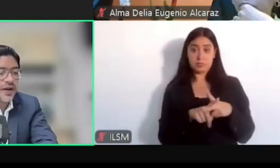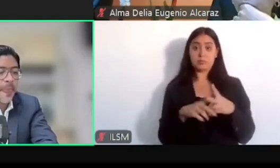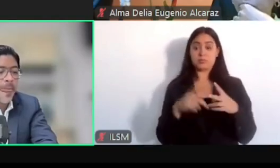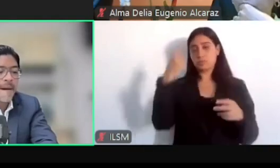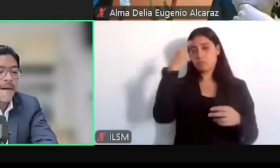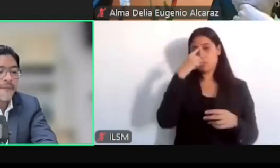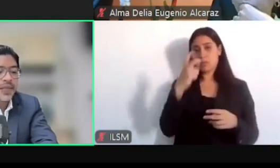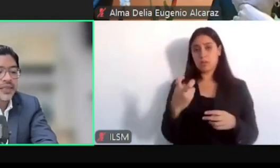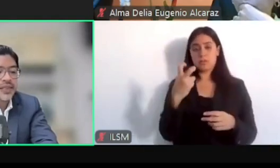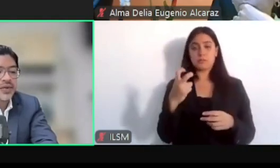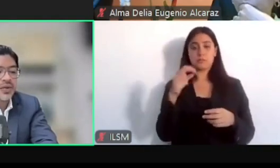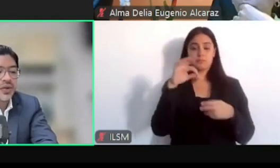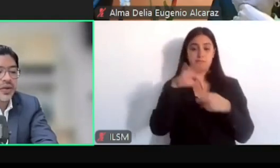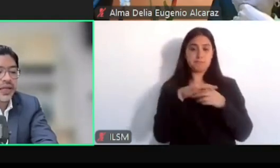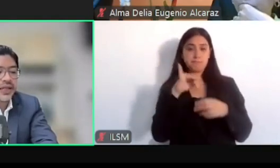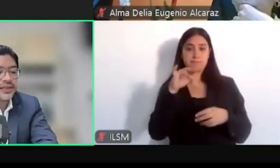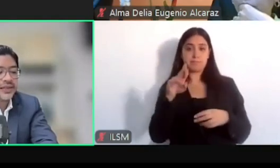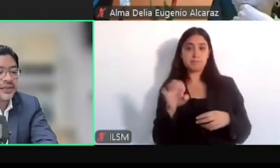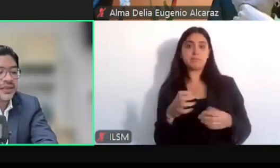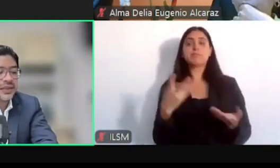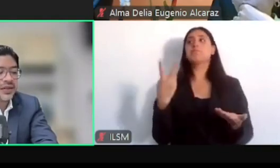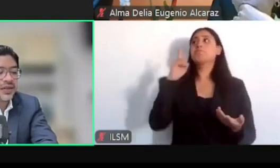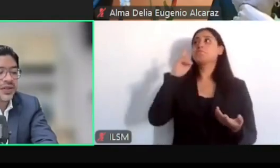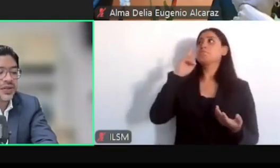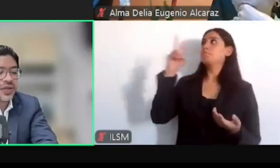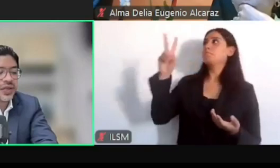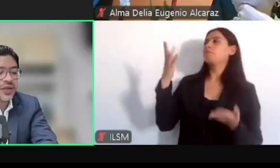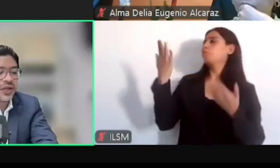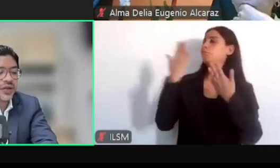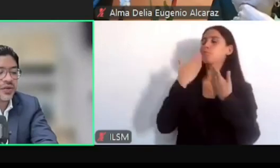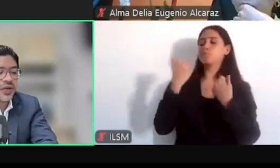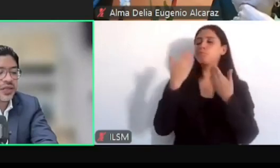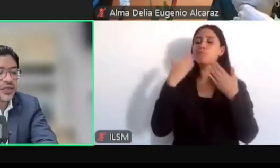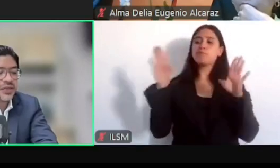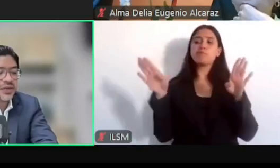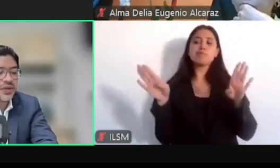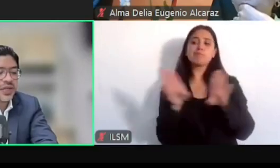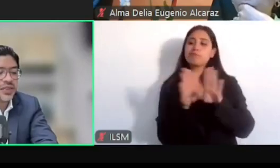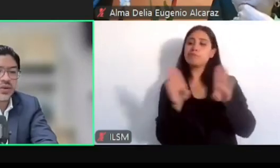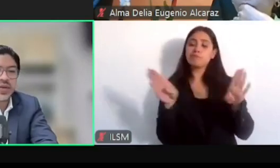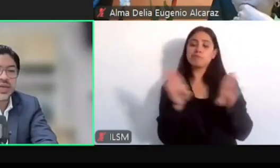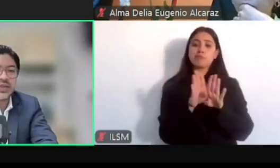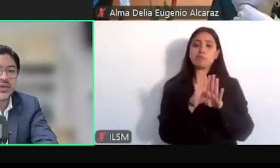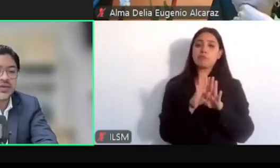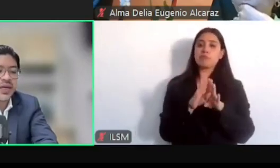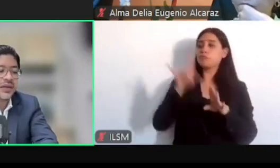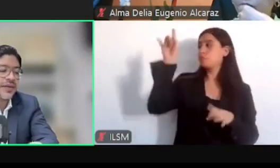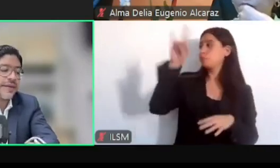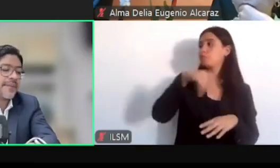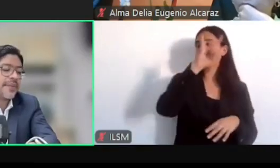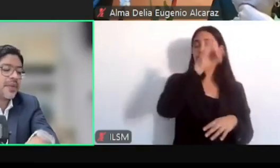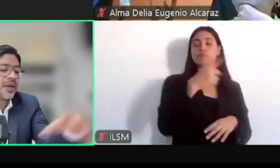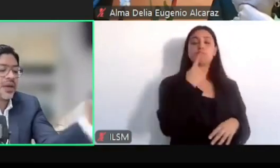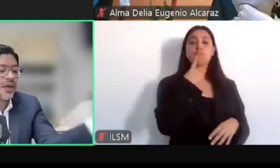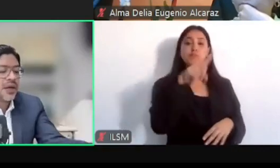electoral es que se concluye la inexistencia de los hechos relacionados con la distribución de las lonas